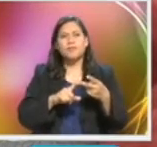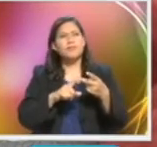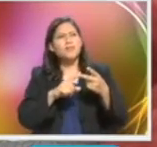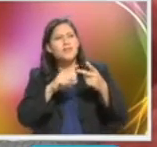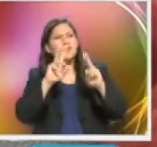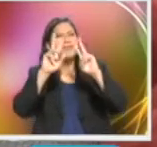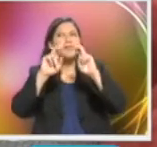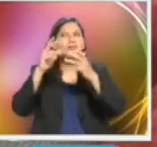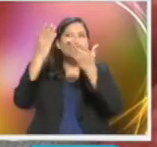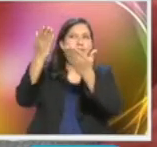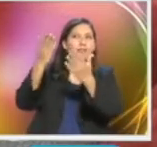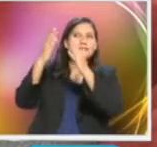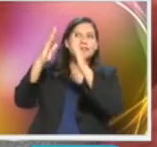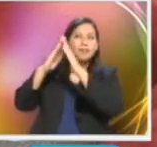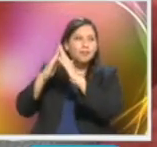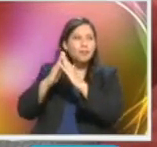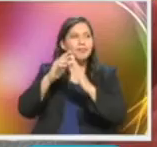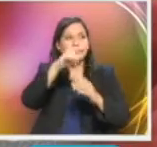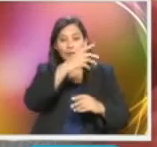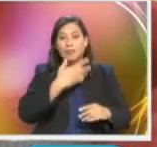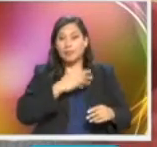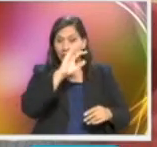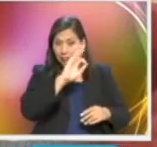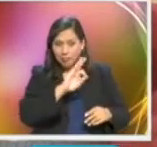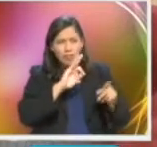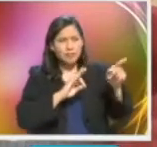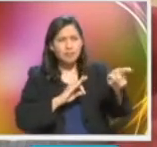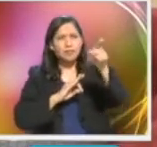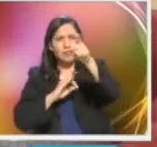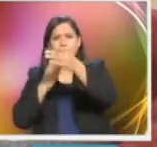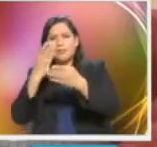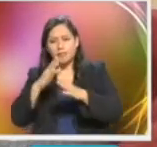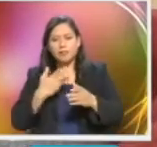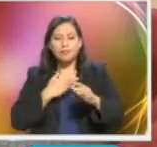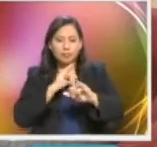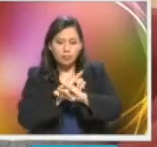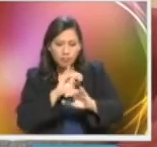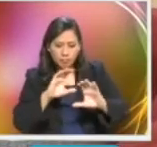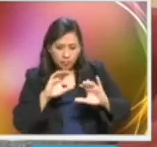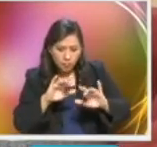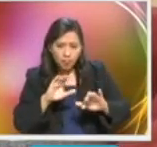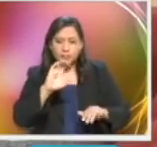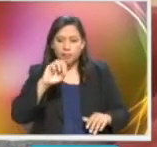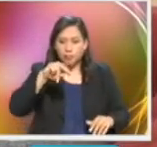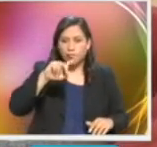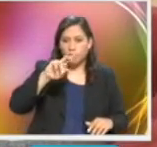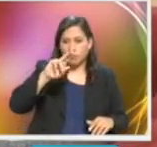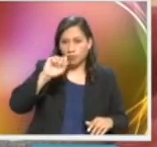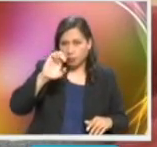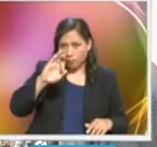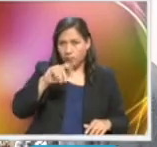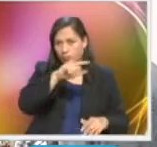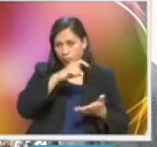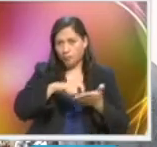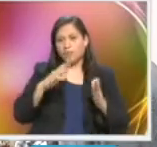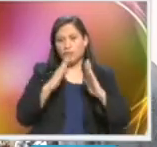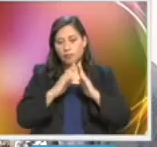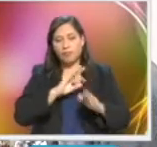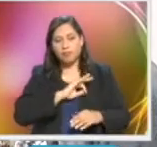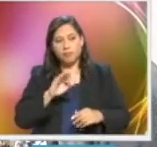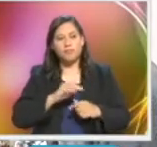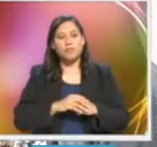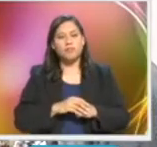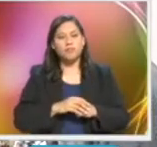ofreciendo. Hay muchos bancos, hay muchas tasas. Revisen las tasas. Hay páginas, por ejemplo, la Conducef, hay casas, ahí puedes comparar, ¿no? Y